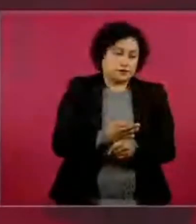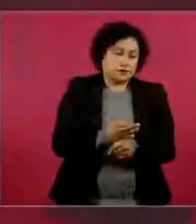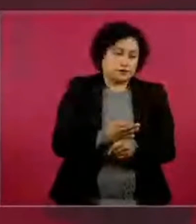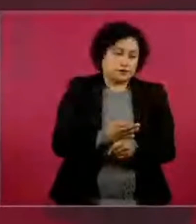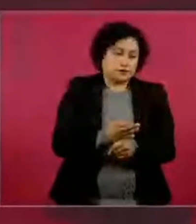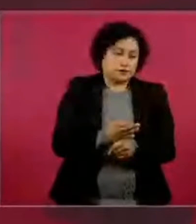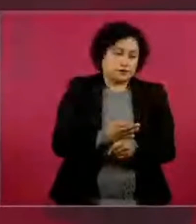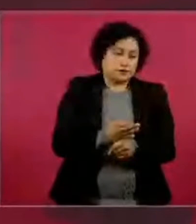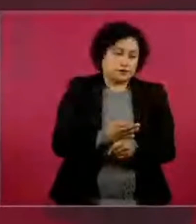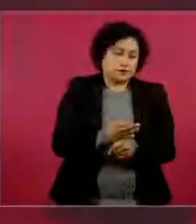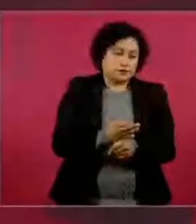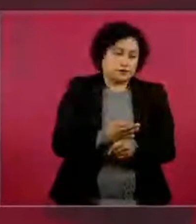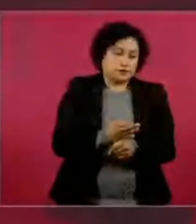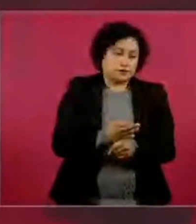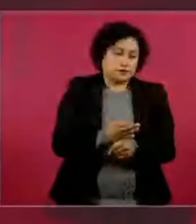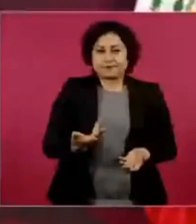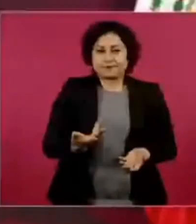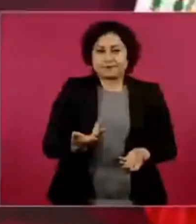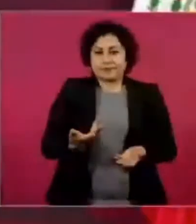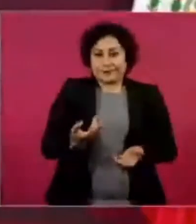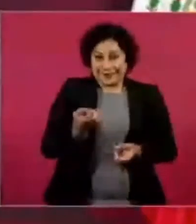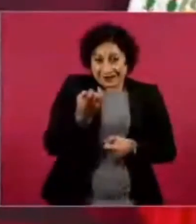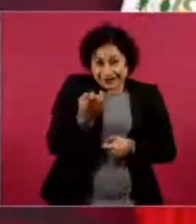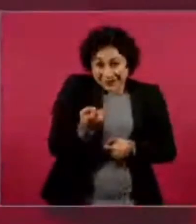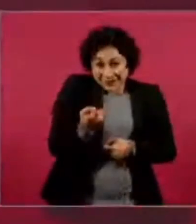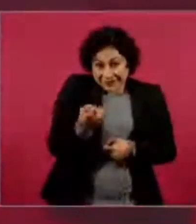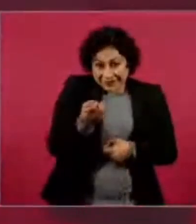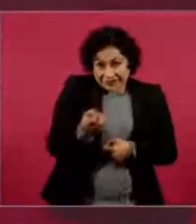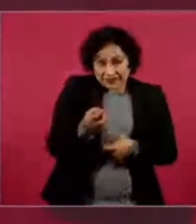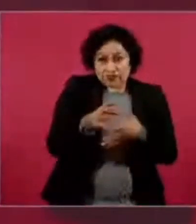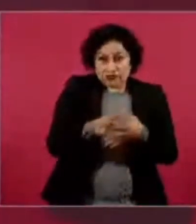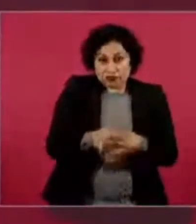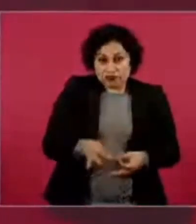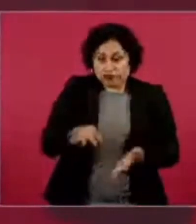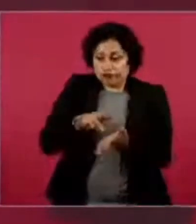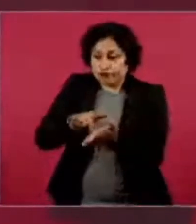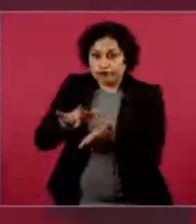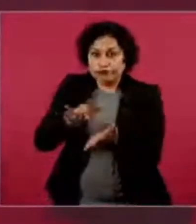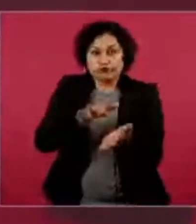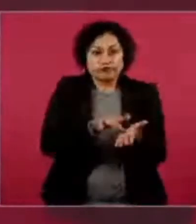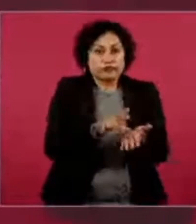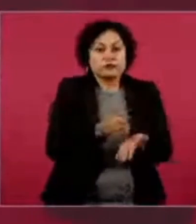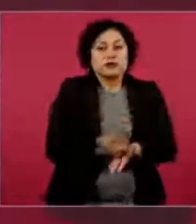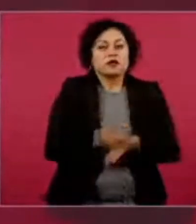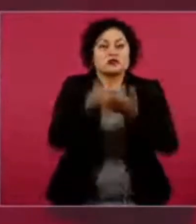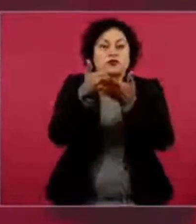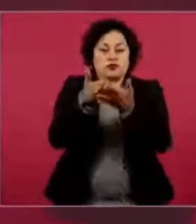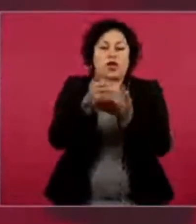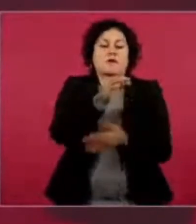Entonces, todo esto es posible si no hay corrupción,